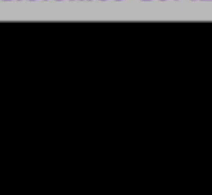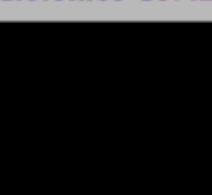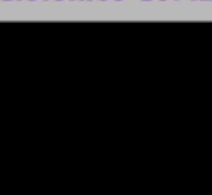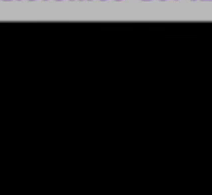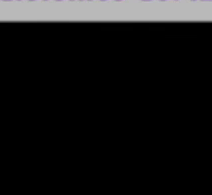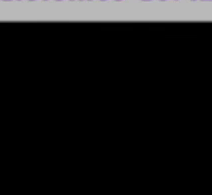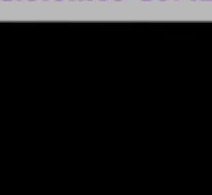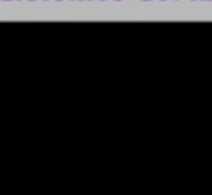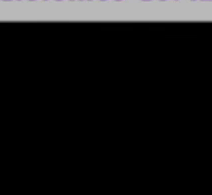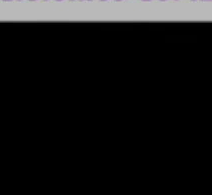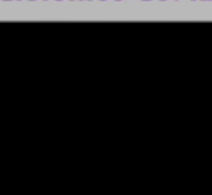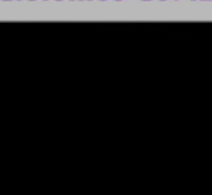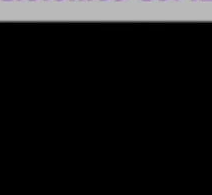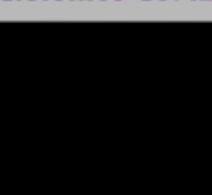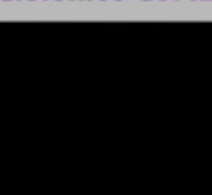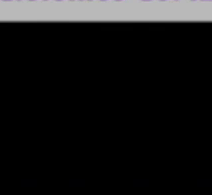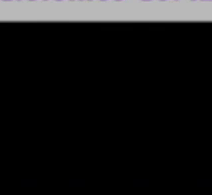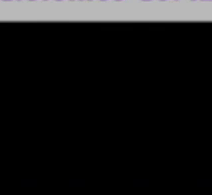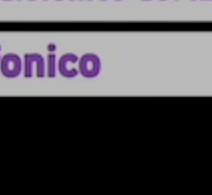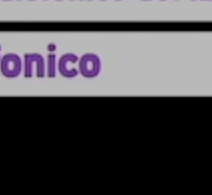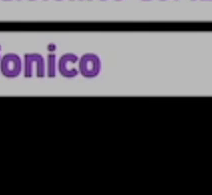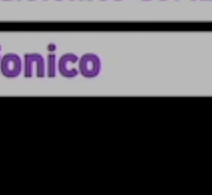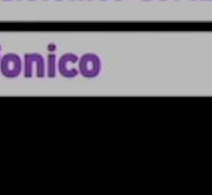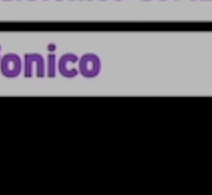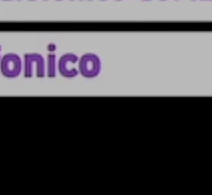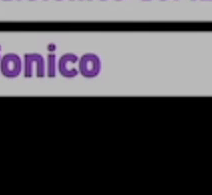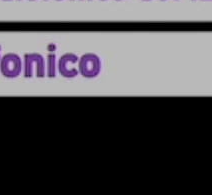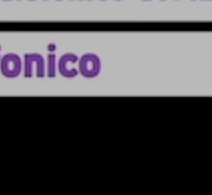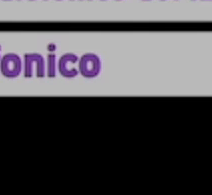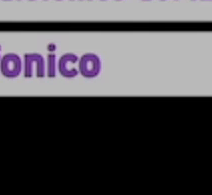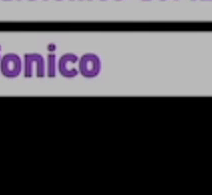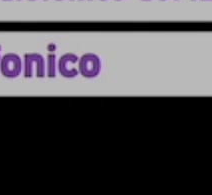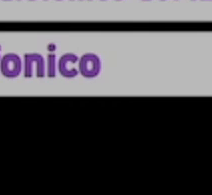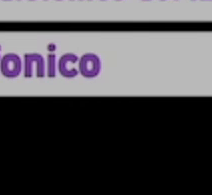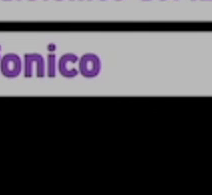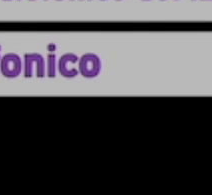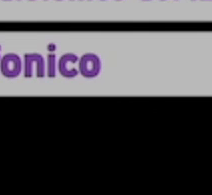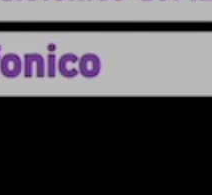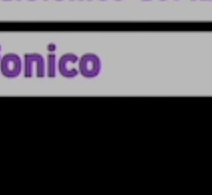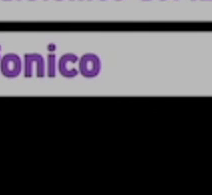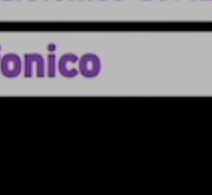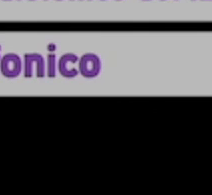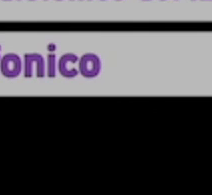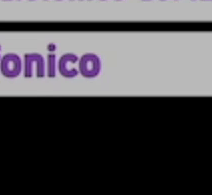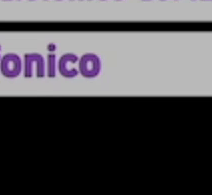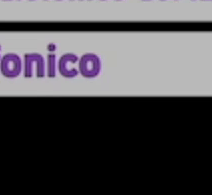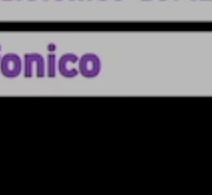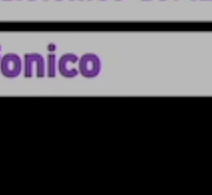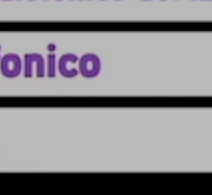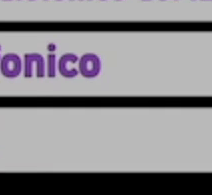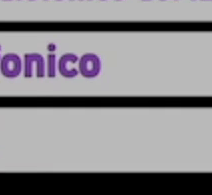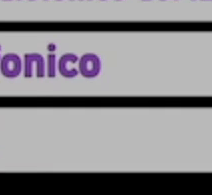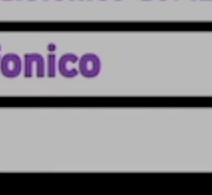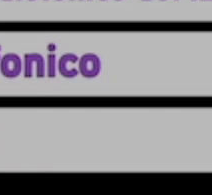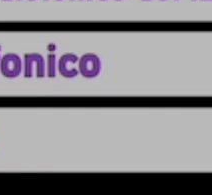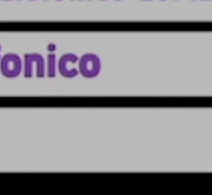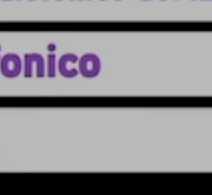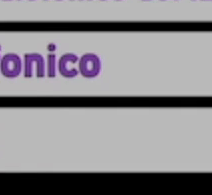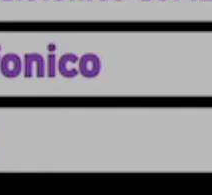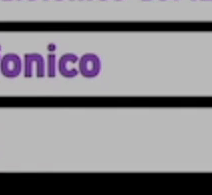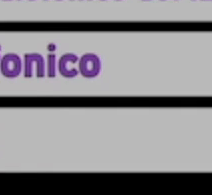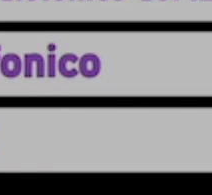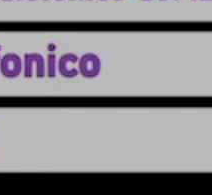apuntó programa radiofónico del gec en instagram programa aquí abajo radiofónico y en twitter la urna